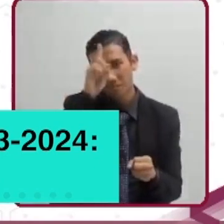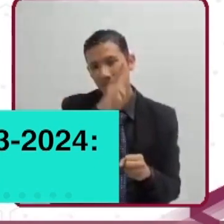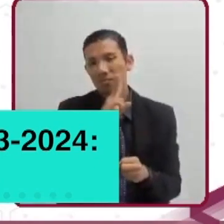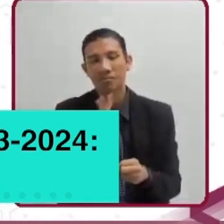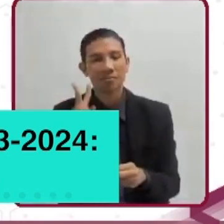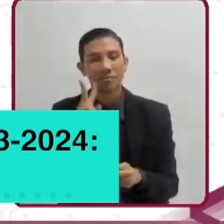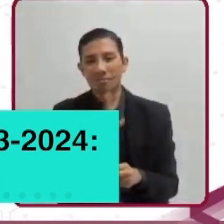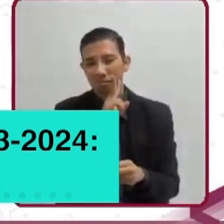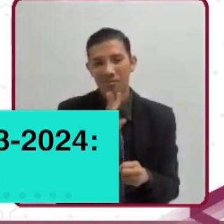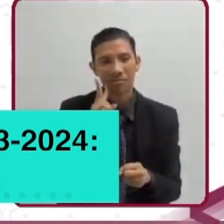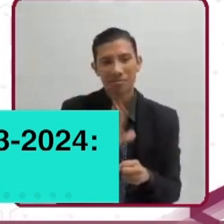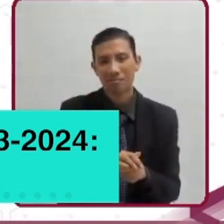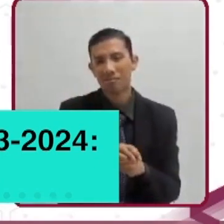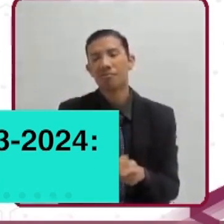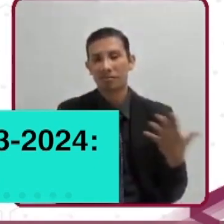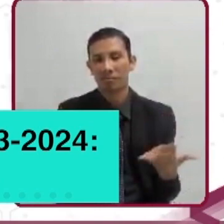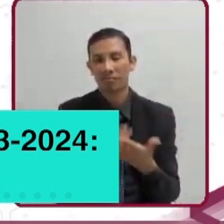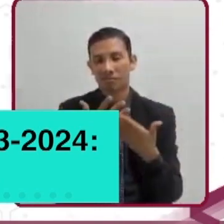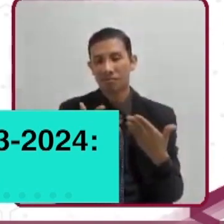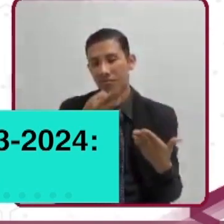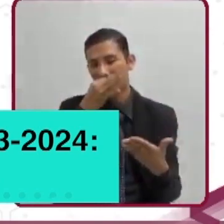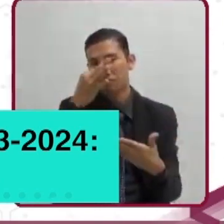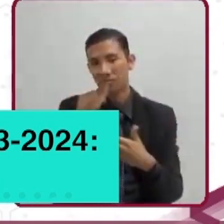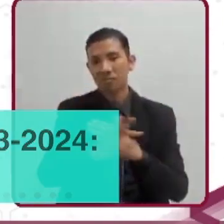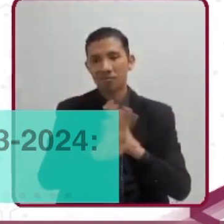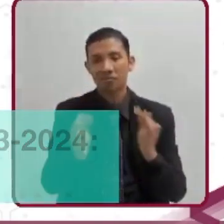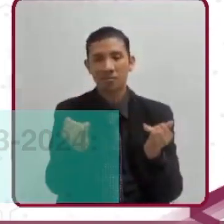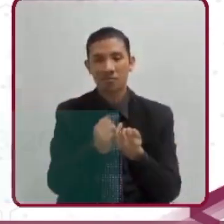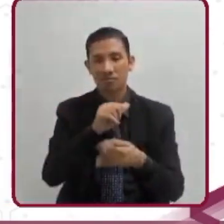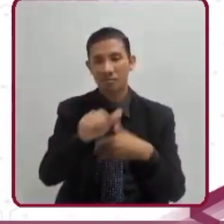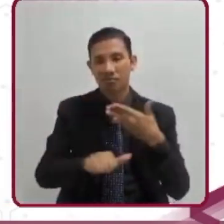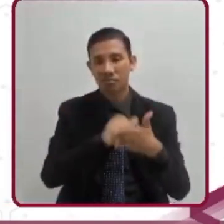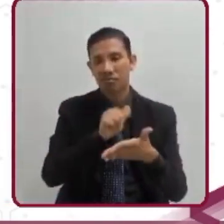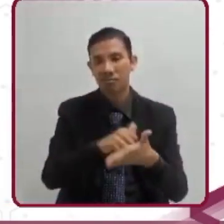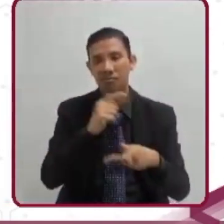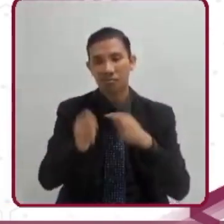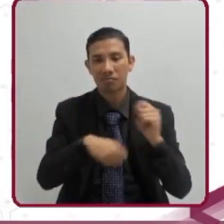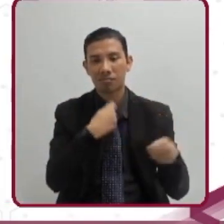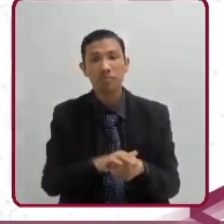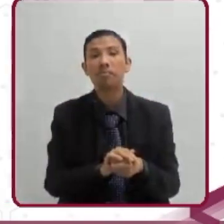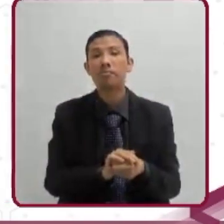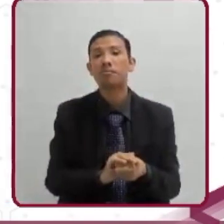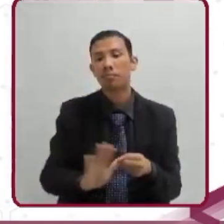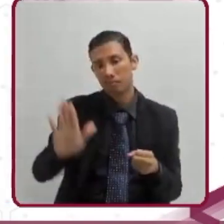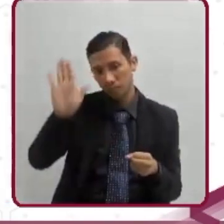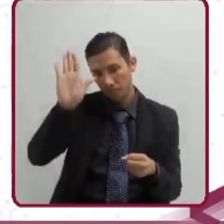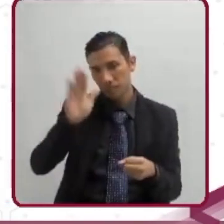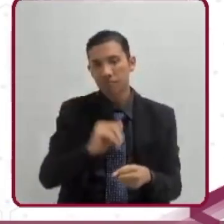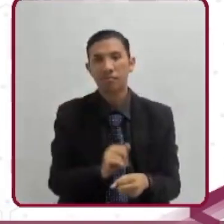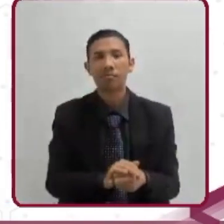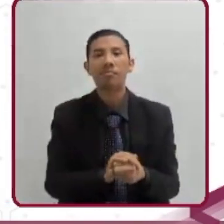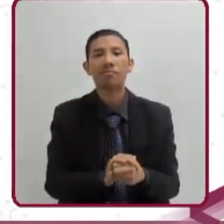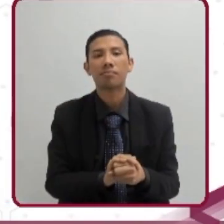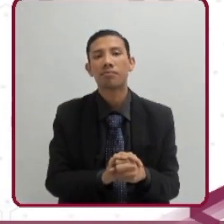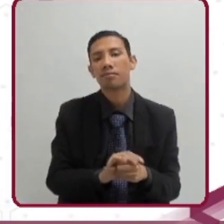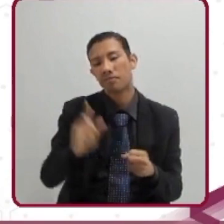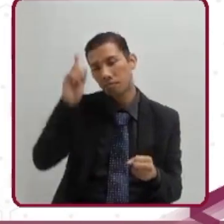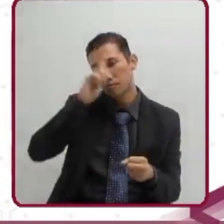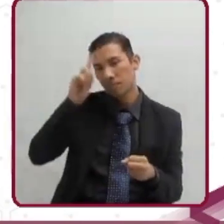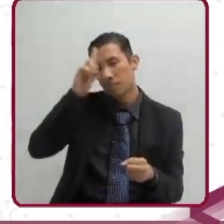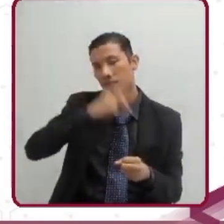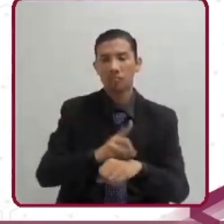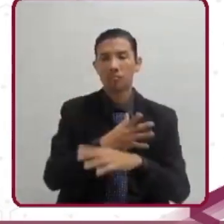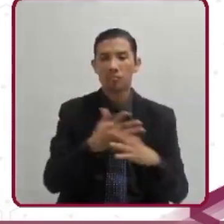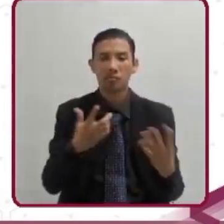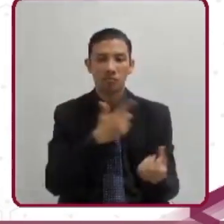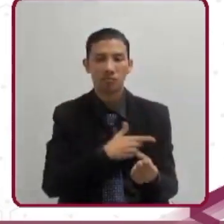en la última sesión ordinaria del año, ante la presencia de los consejeros electorales y representantes de los partidos